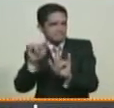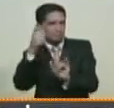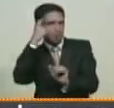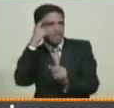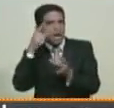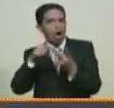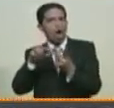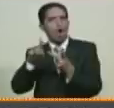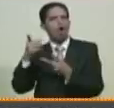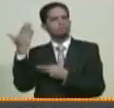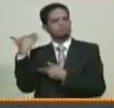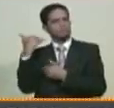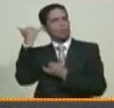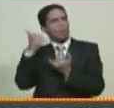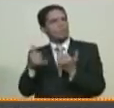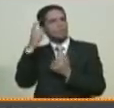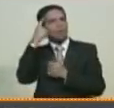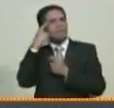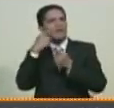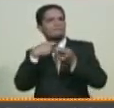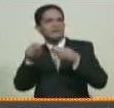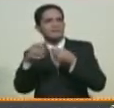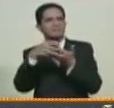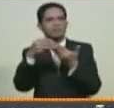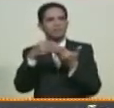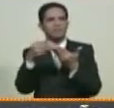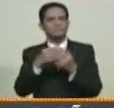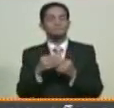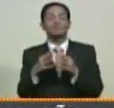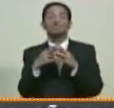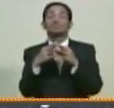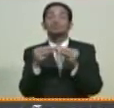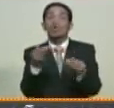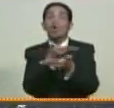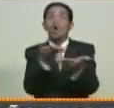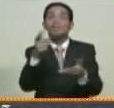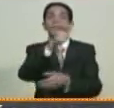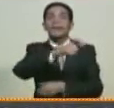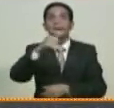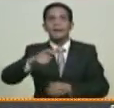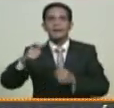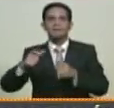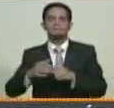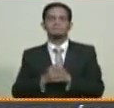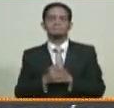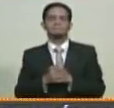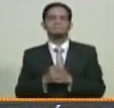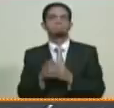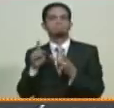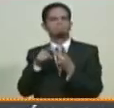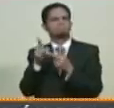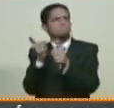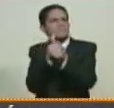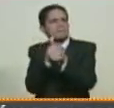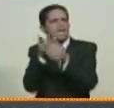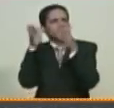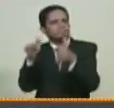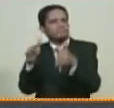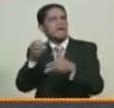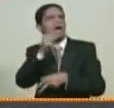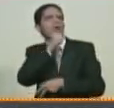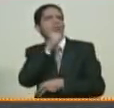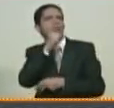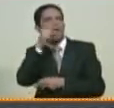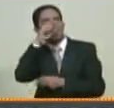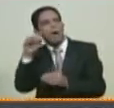subasta del tico todas las venezolanas y los venezolanos en inicios con énfasis en nuestras pensionadas y pensionados nuestros abuelos y nuestras abuelas